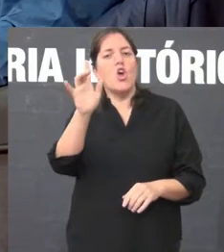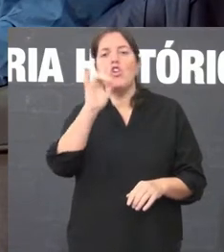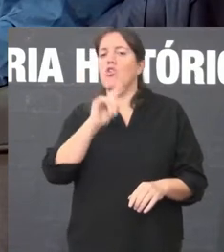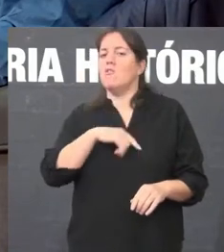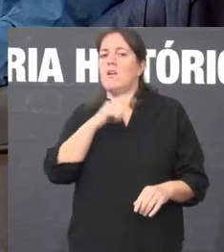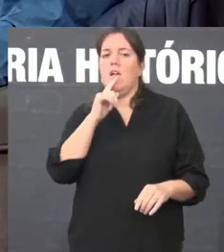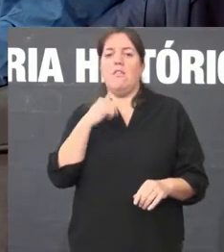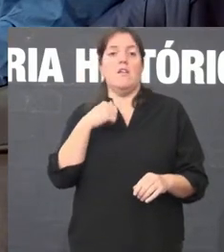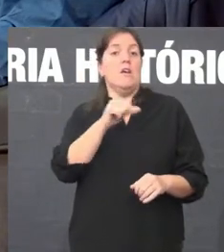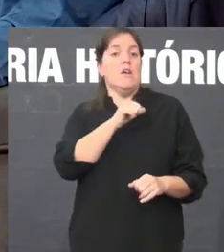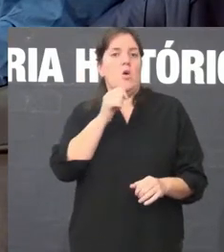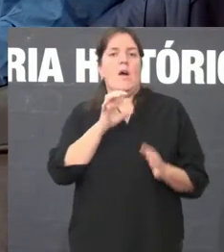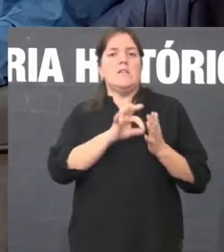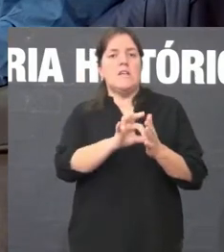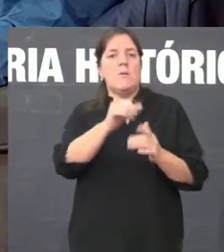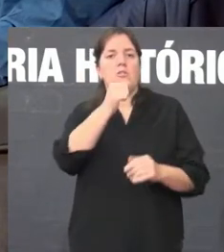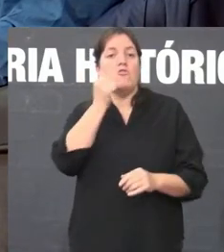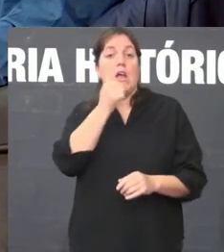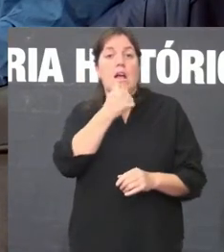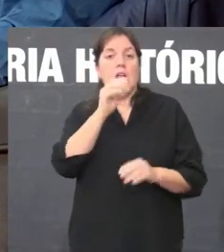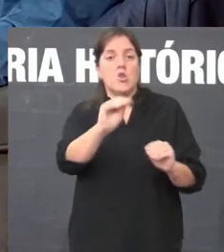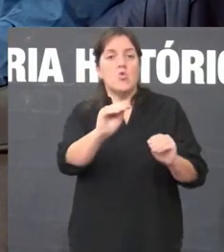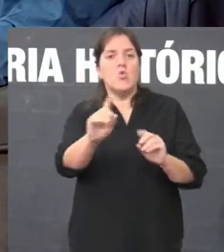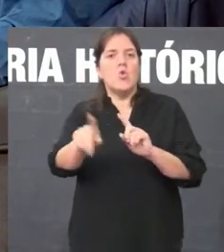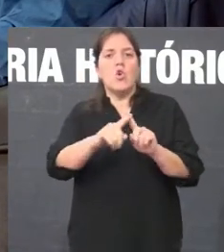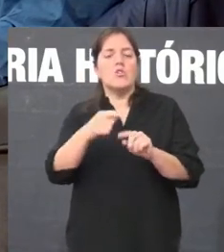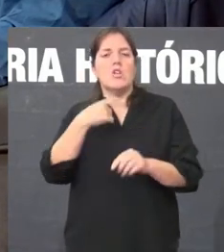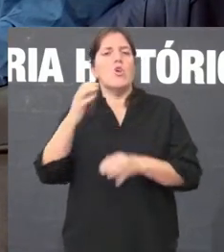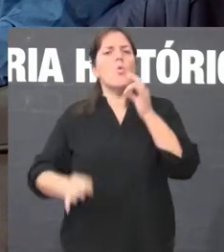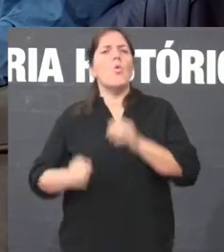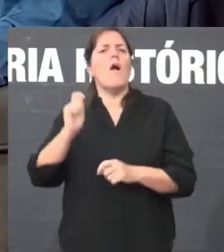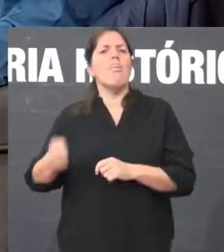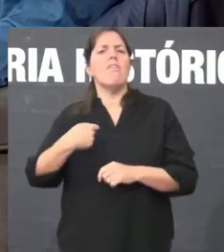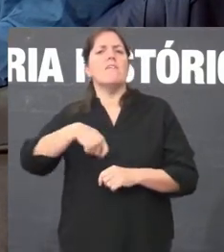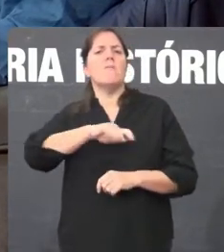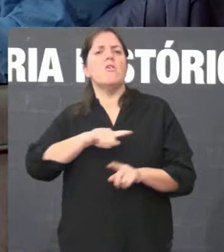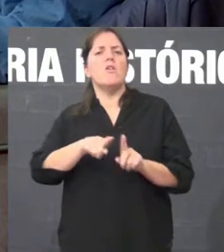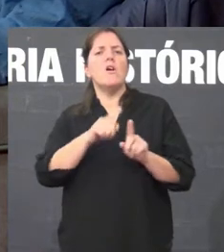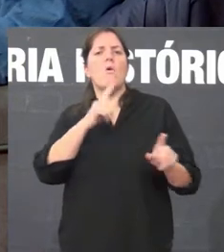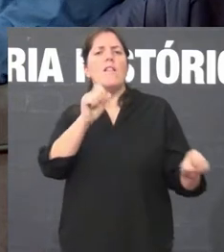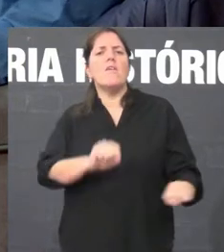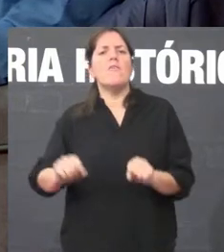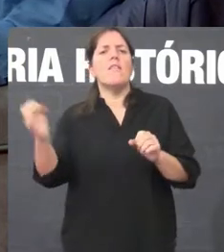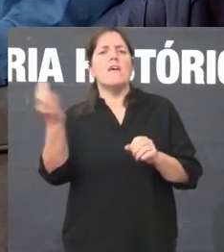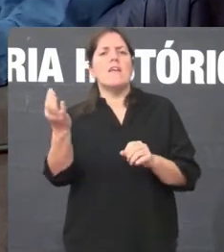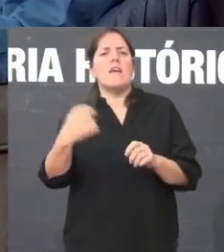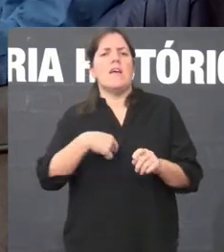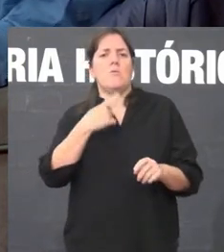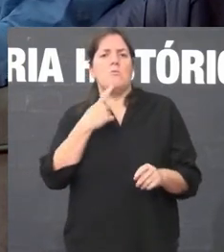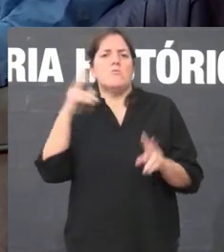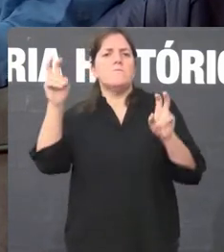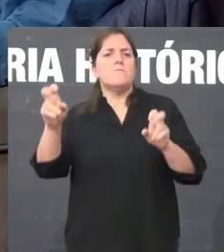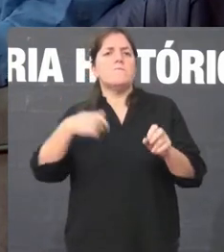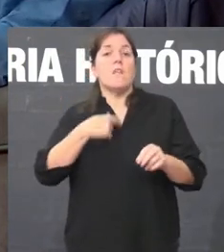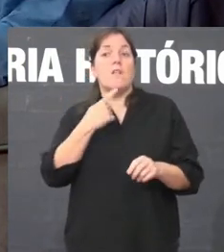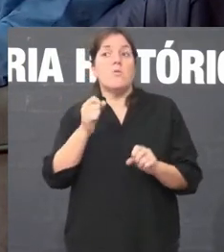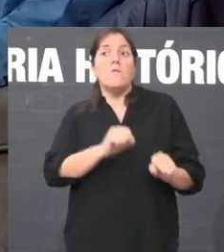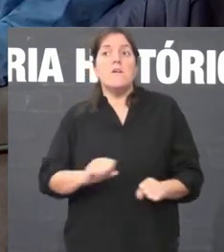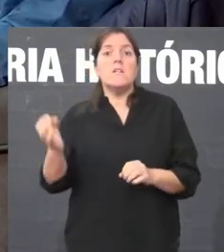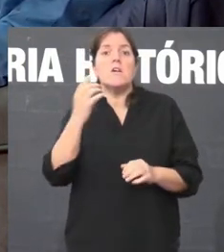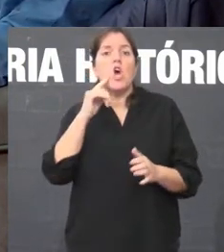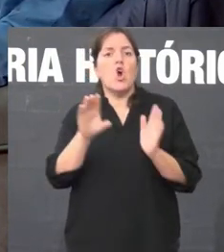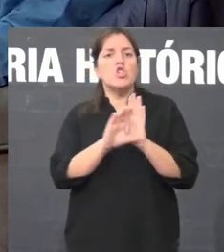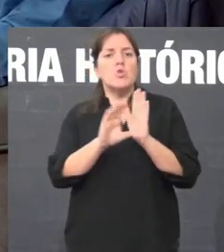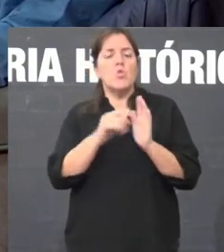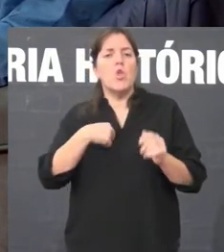secretos, ya, también la judicatura española, se sienta en la obligación de defender algo, de defender qué rayos estás defendiendo. Porque no estás defendiendo la Constitución,